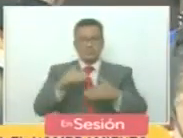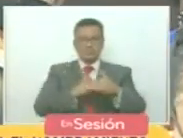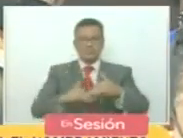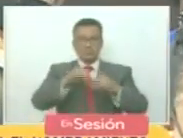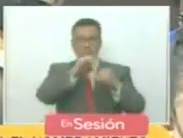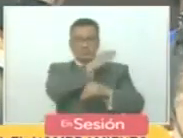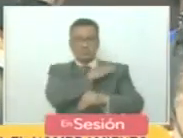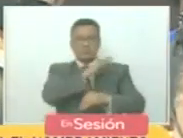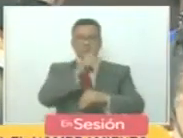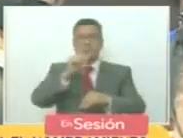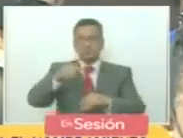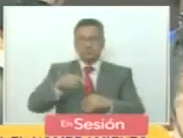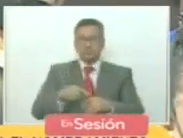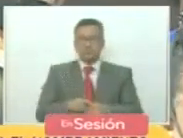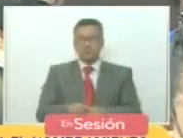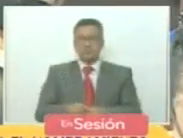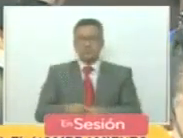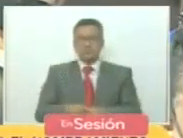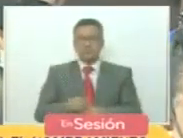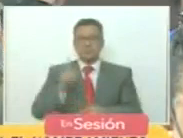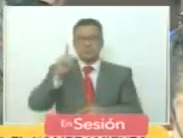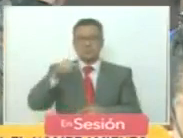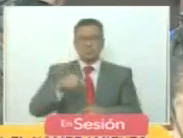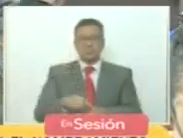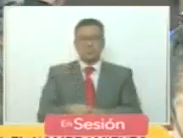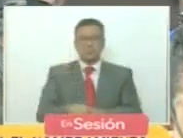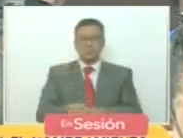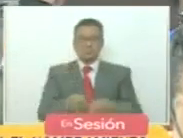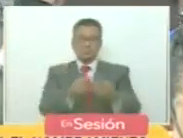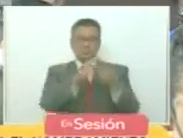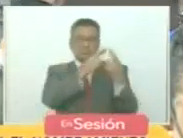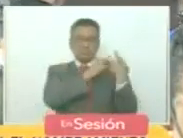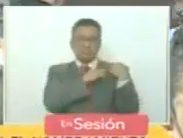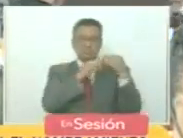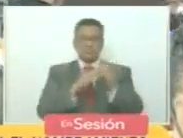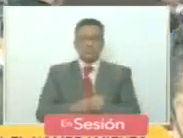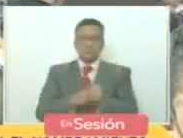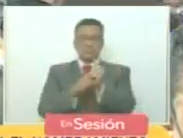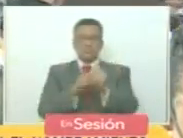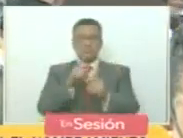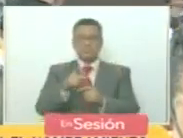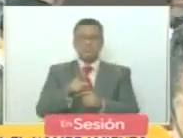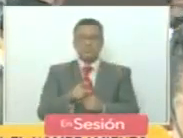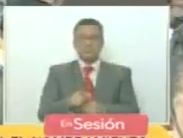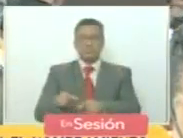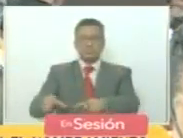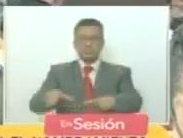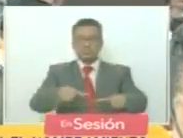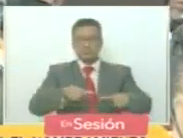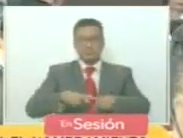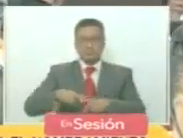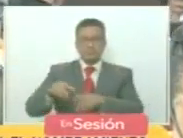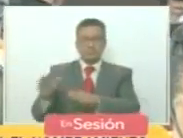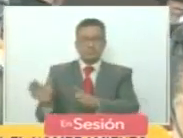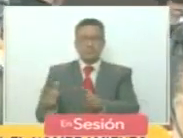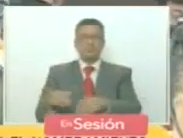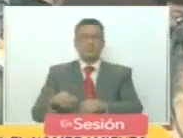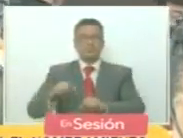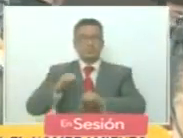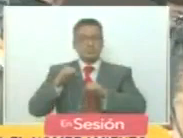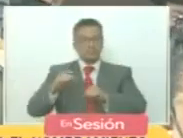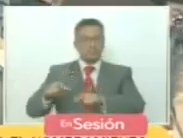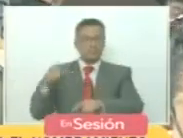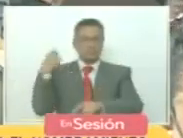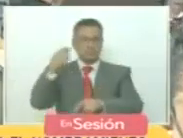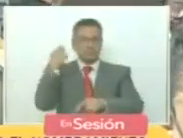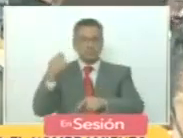general, también fue responsable comandante de la región de Los Llanos.